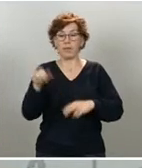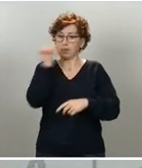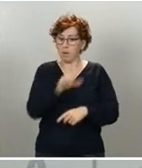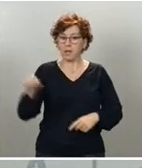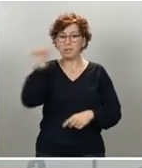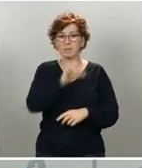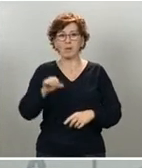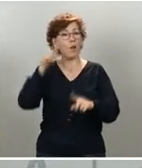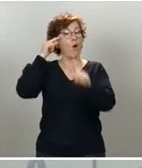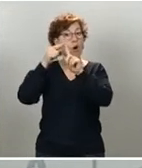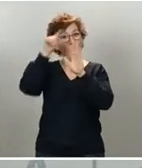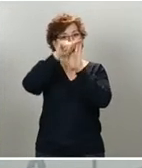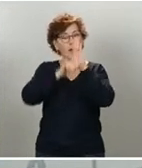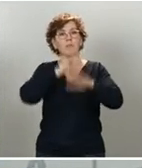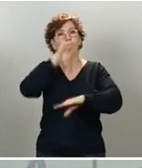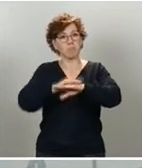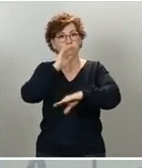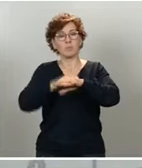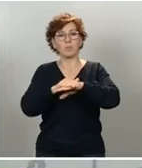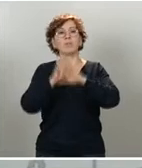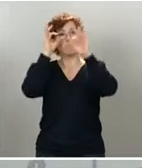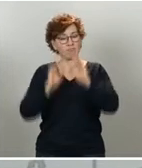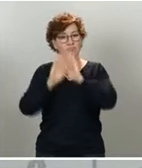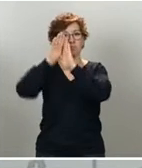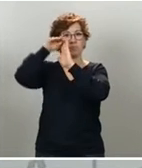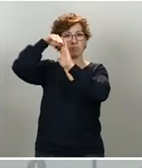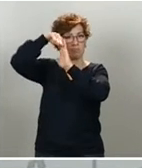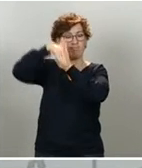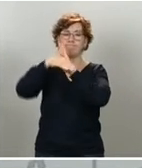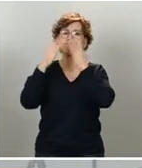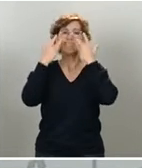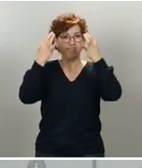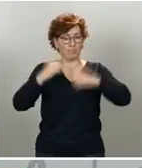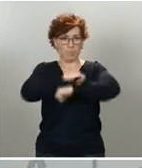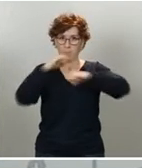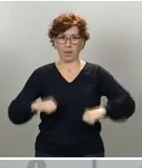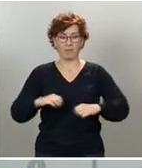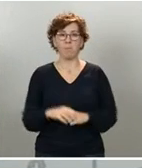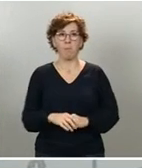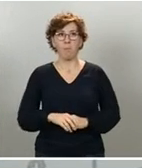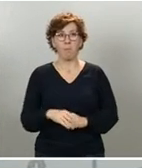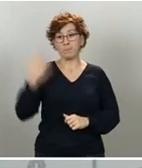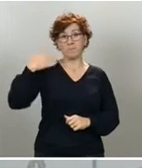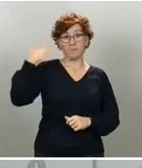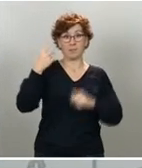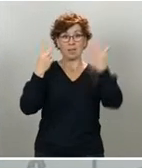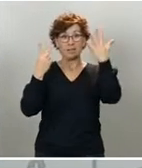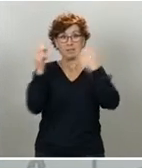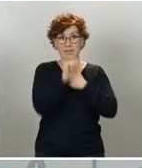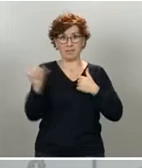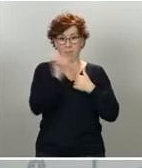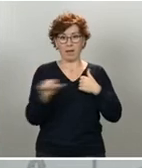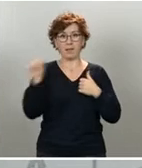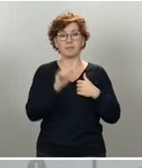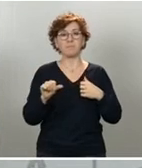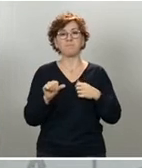que se consolida la bajada de la curva de propagación del virus. Hace 7 semanas, como decía antes, se decretó el